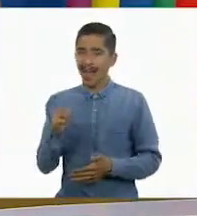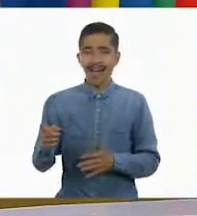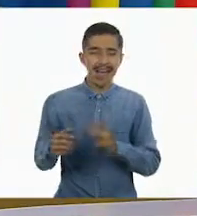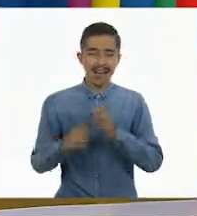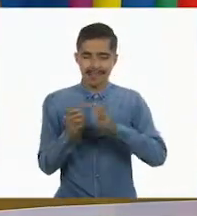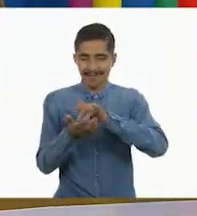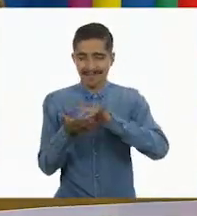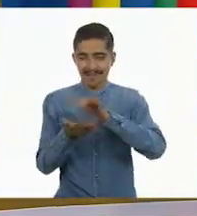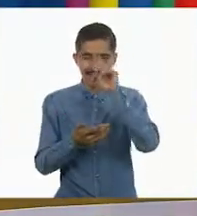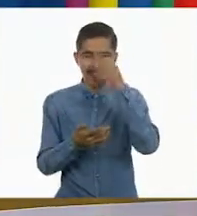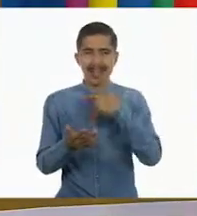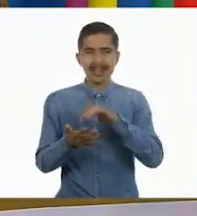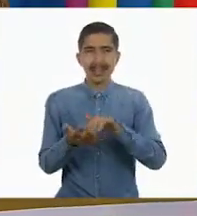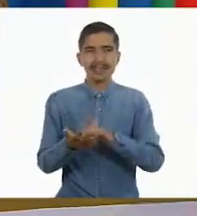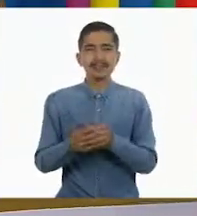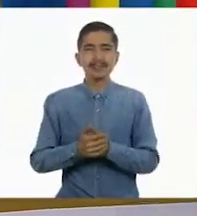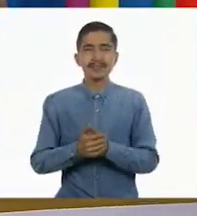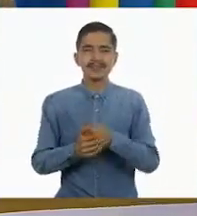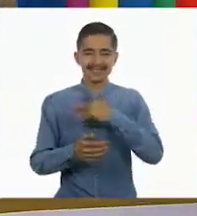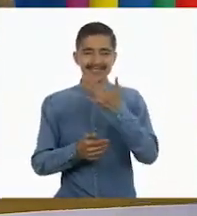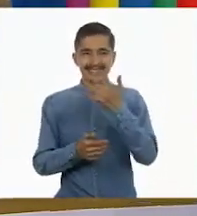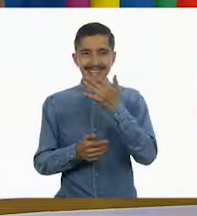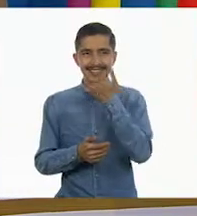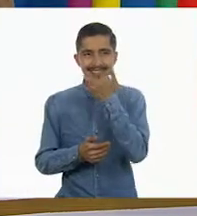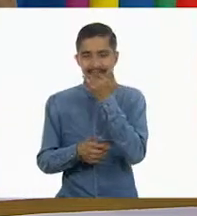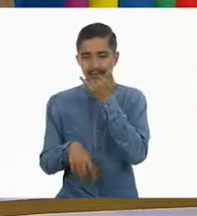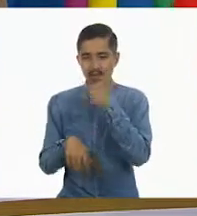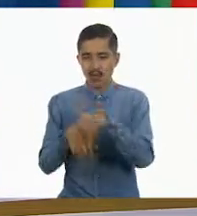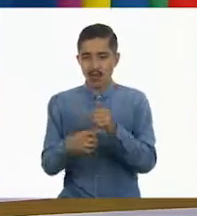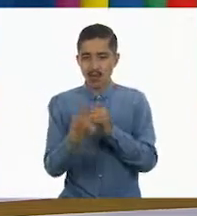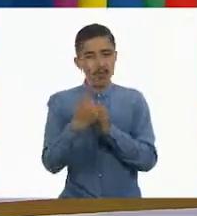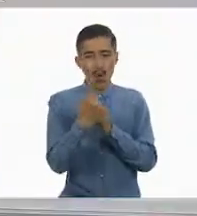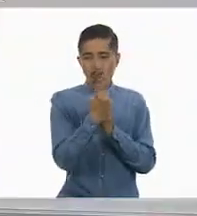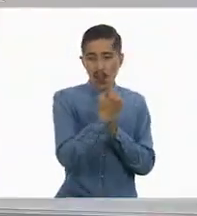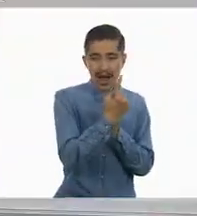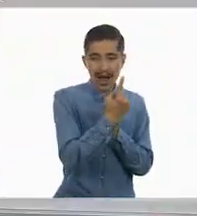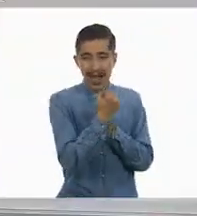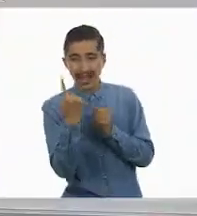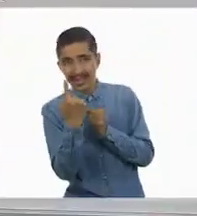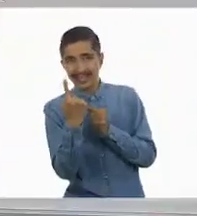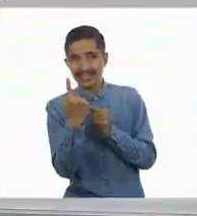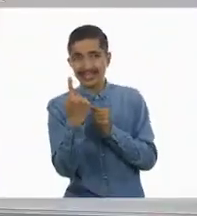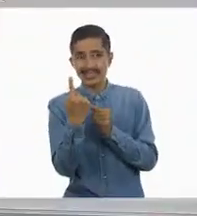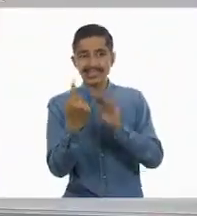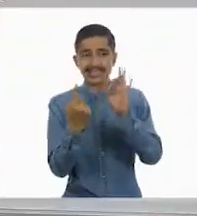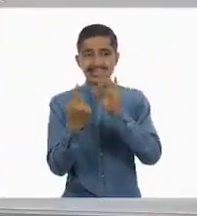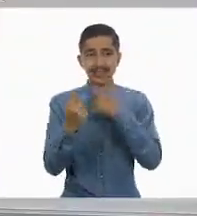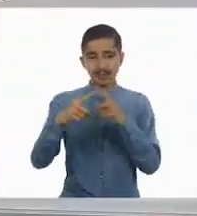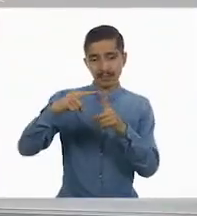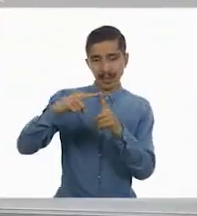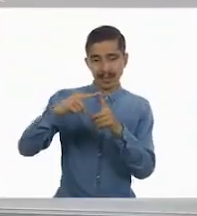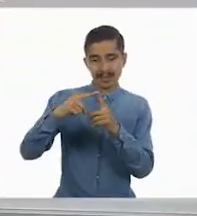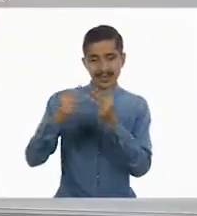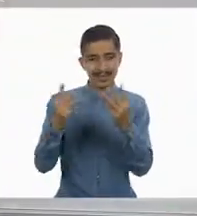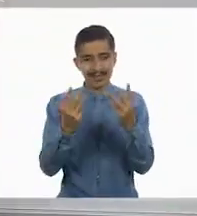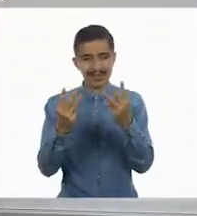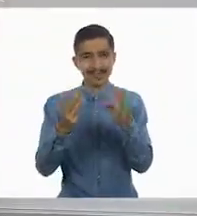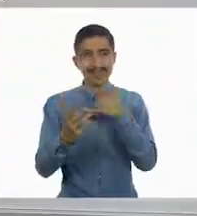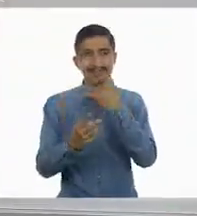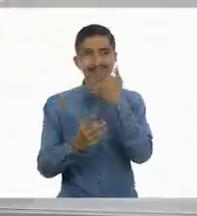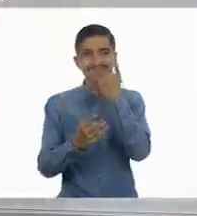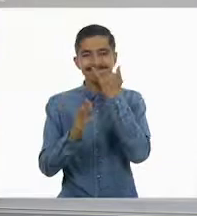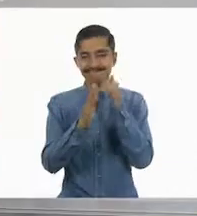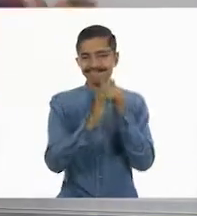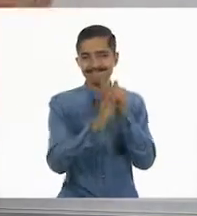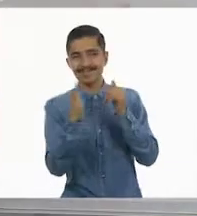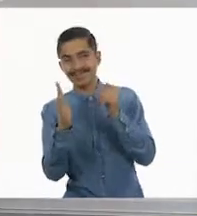Y aparte ya me di cuenta que el 1 lo puse acá y tenía que haber empezado. Si divido son 3, 3. Sí, el 1 debí de